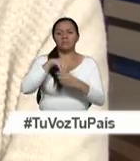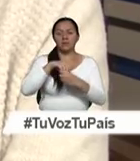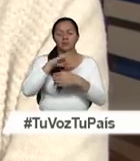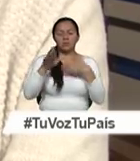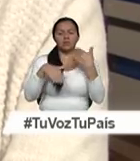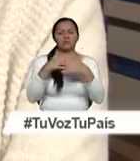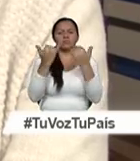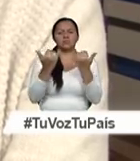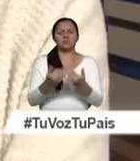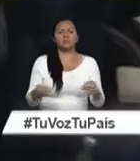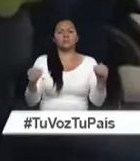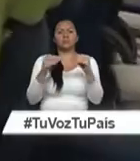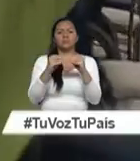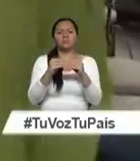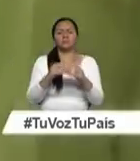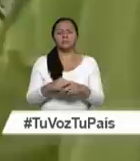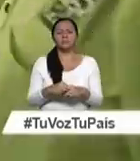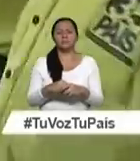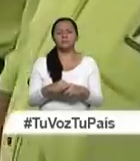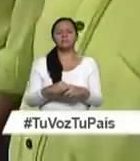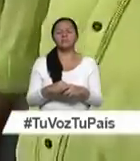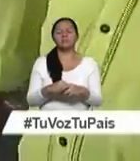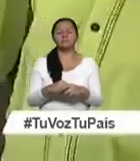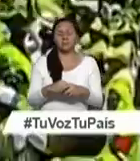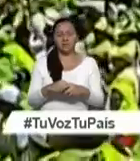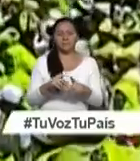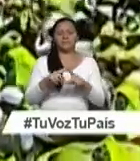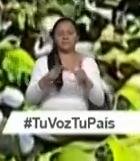la transformación social. El plan de gobierno